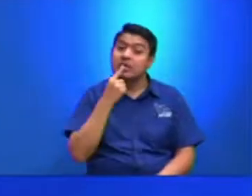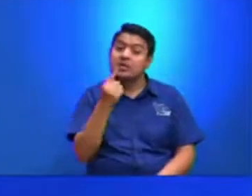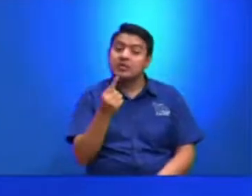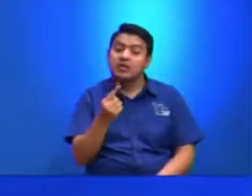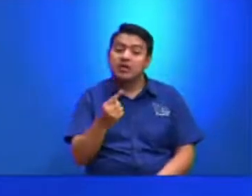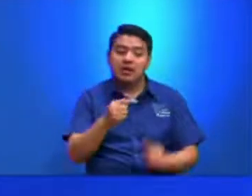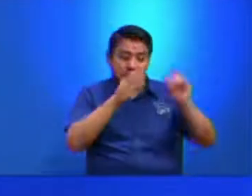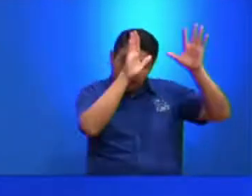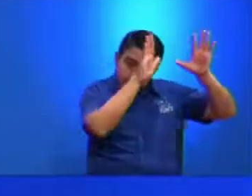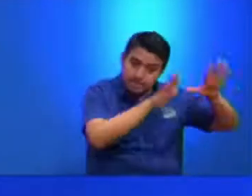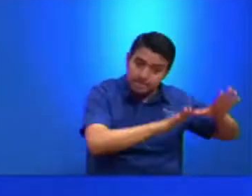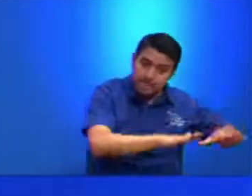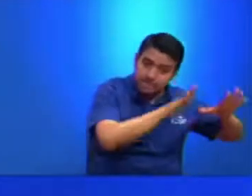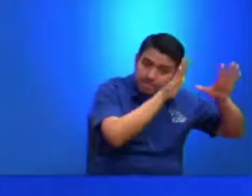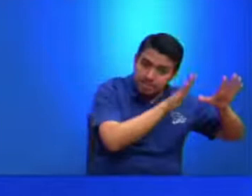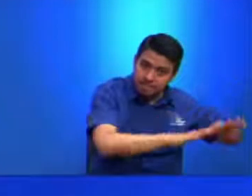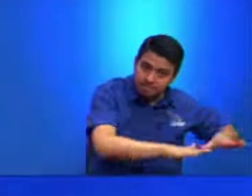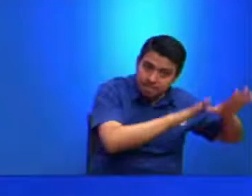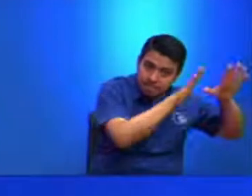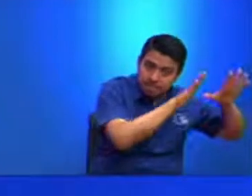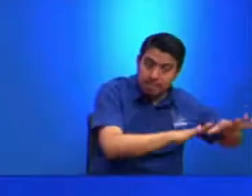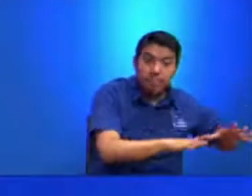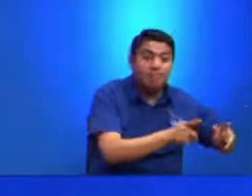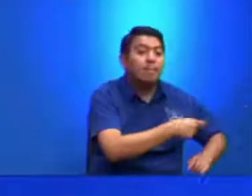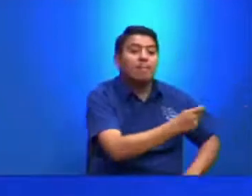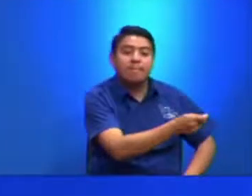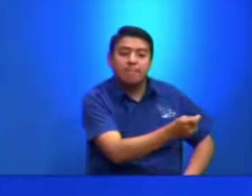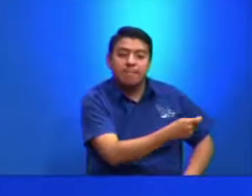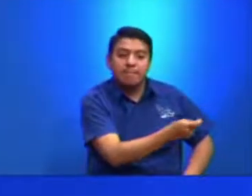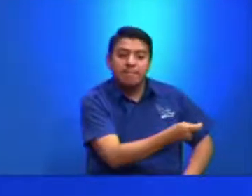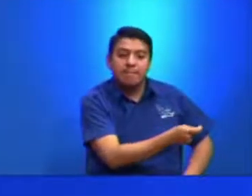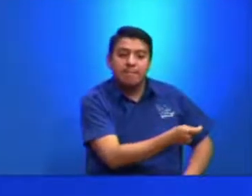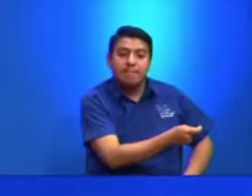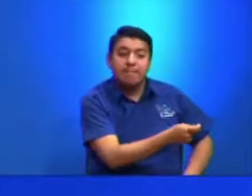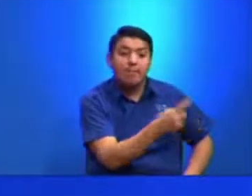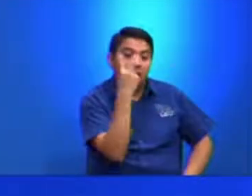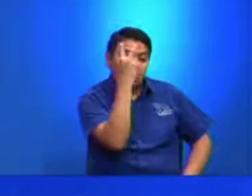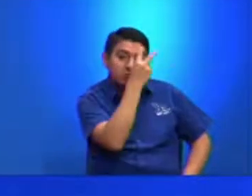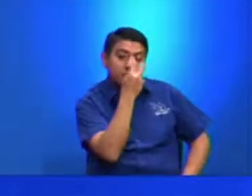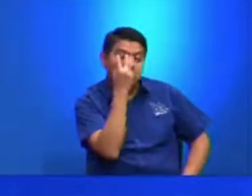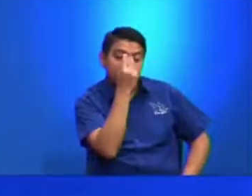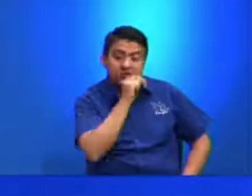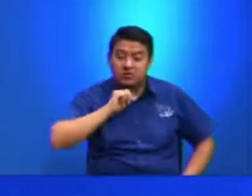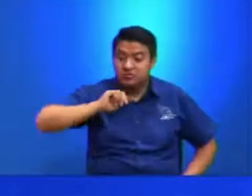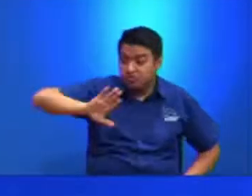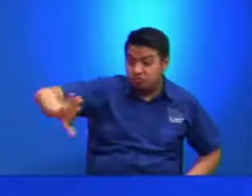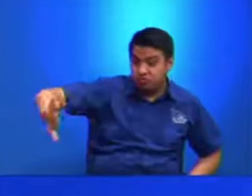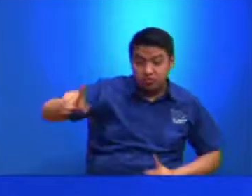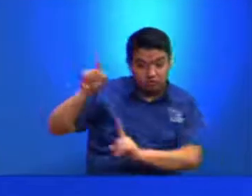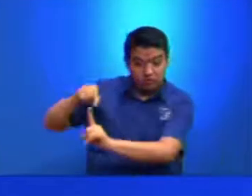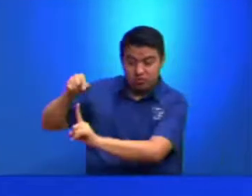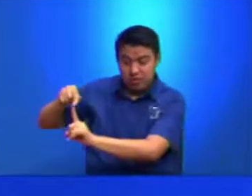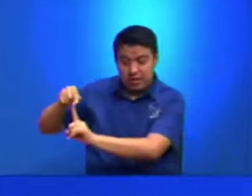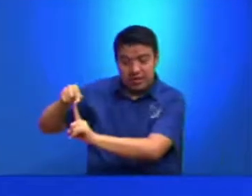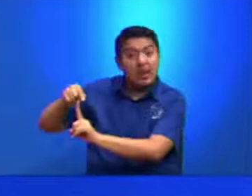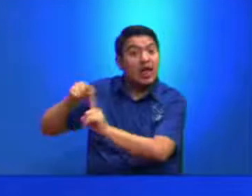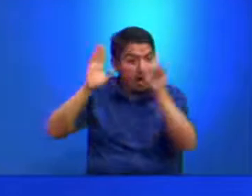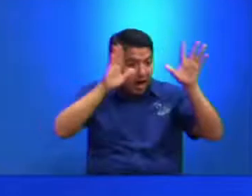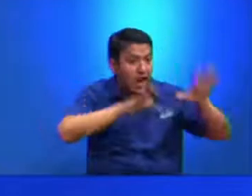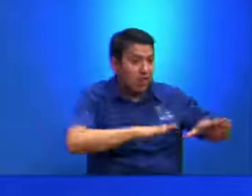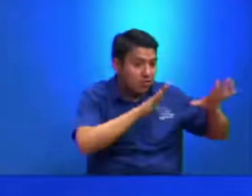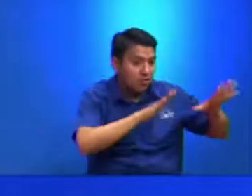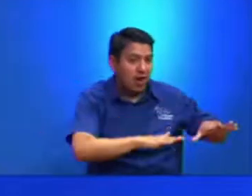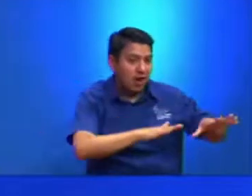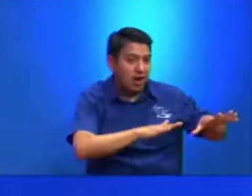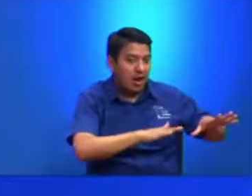sus amigos, los ojos de sus hijos desfallecerán. Fíjese que nosotros